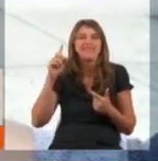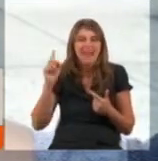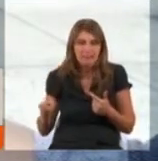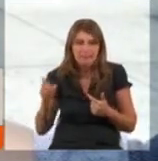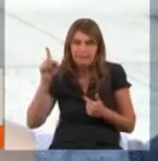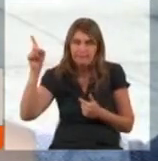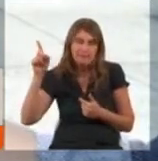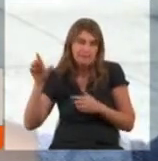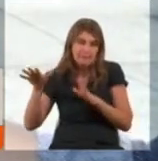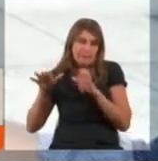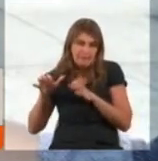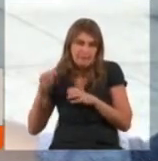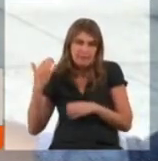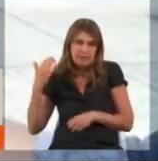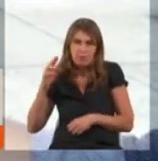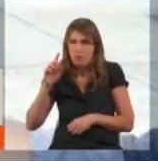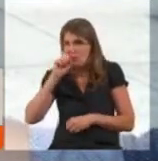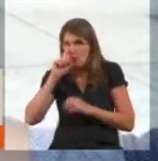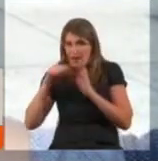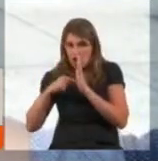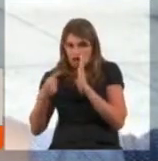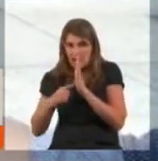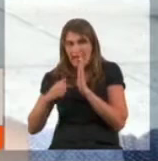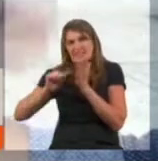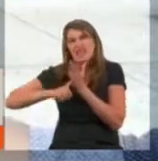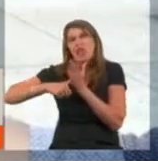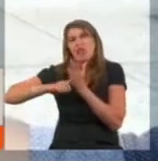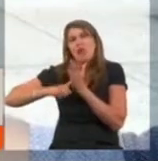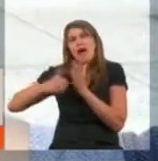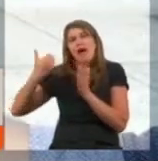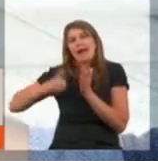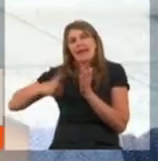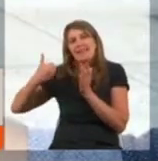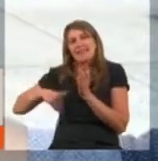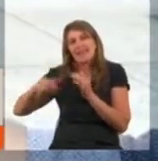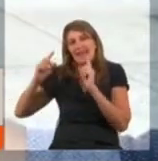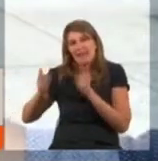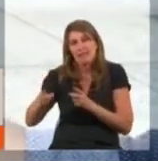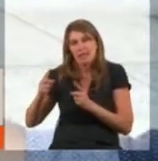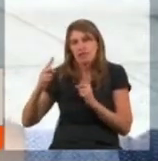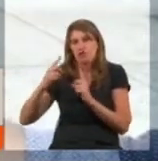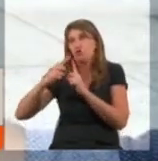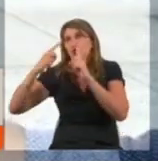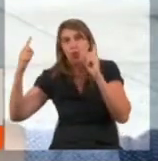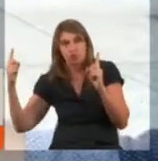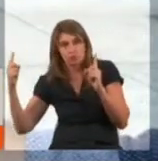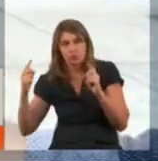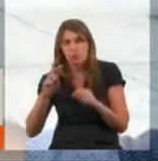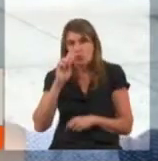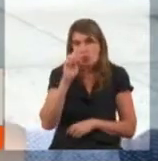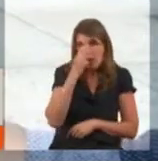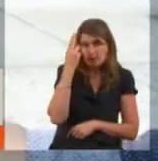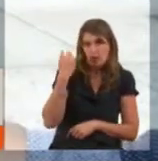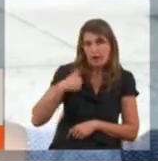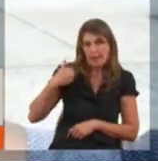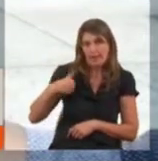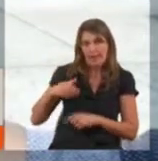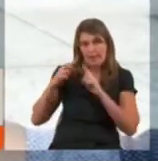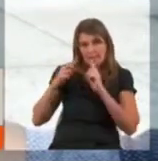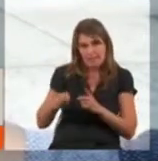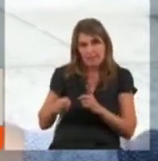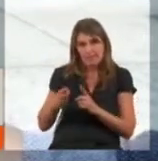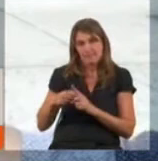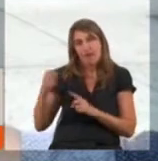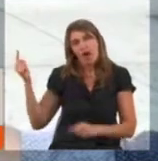Aires, porque tengo el DNI argentino, soy argentino también. Tengo las dos nacionalidades. Entonces, quiero venir a ver a mi mamá por una